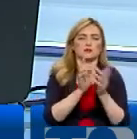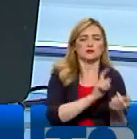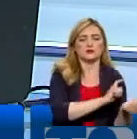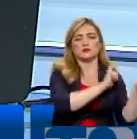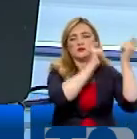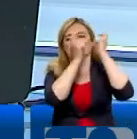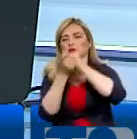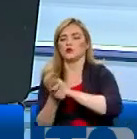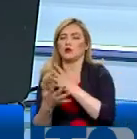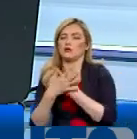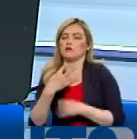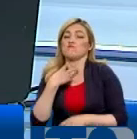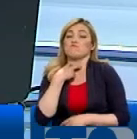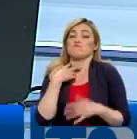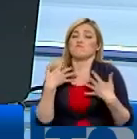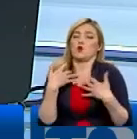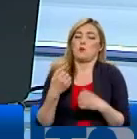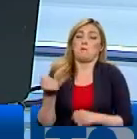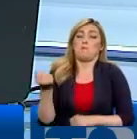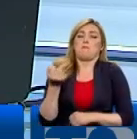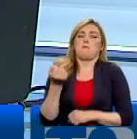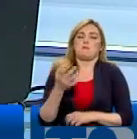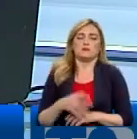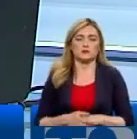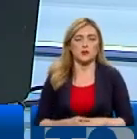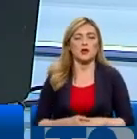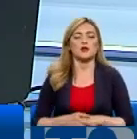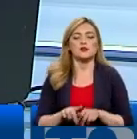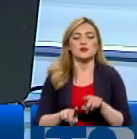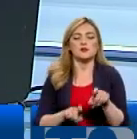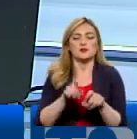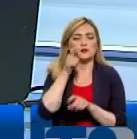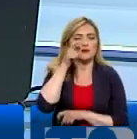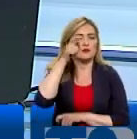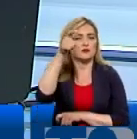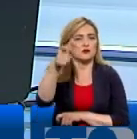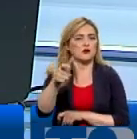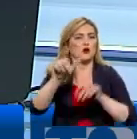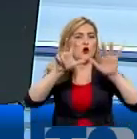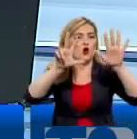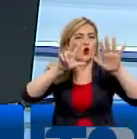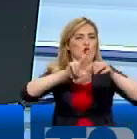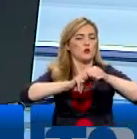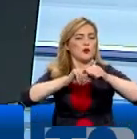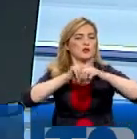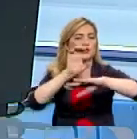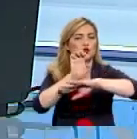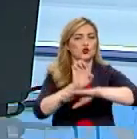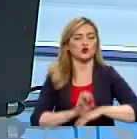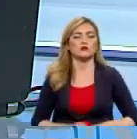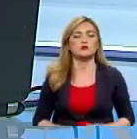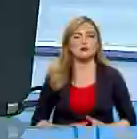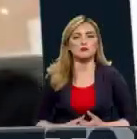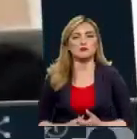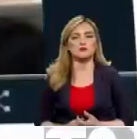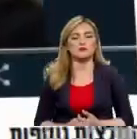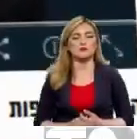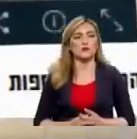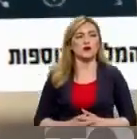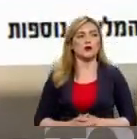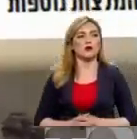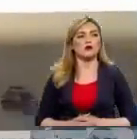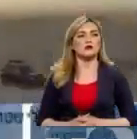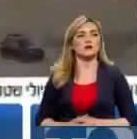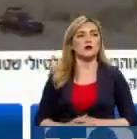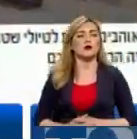otra cárcel, pues temen por sus vidas. En el expediente de la fiscalía consta que estuvieron al menos 8 veces en Ecuador. Medios